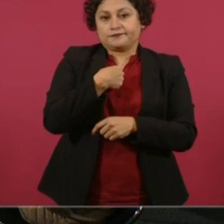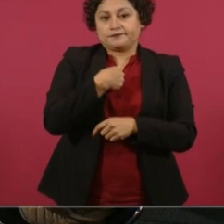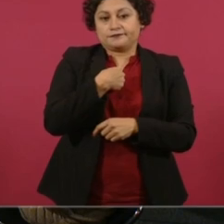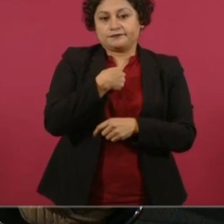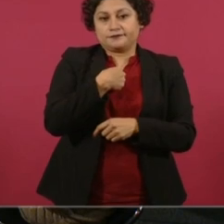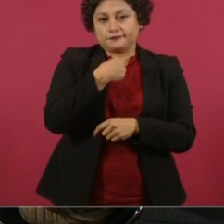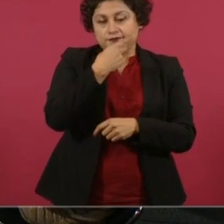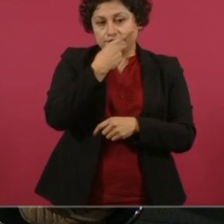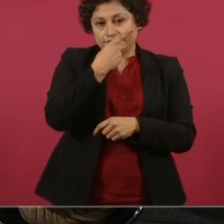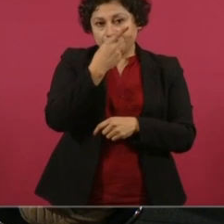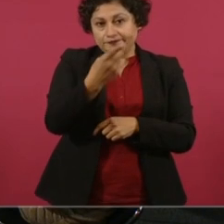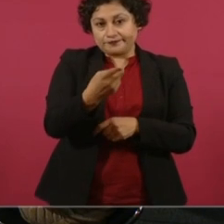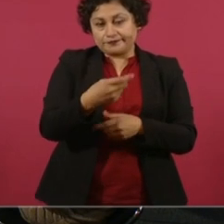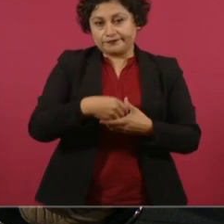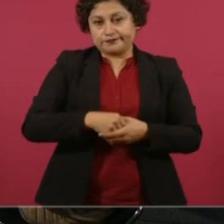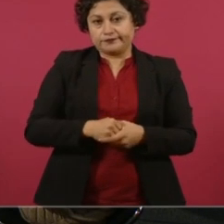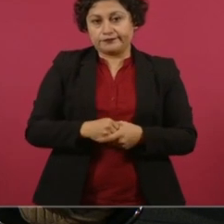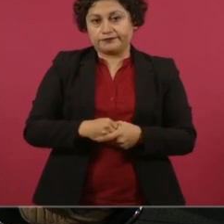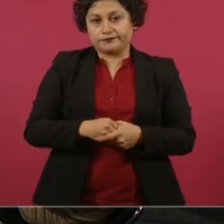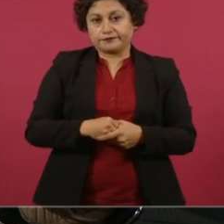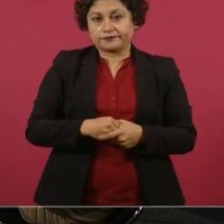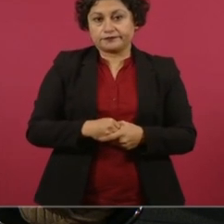el